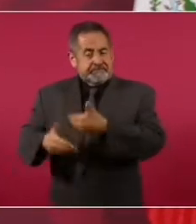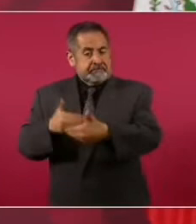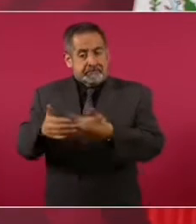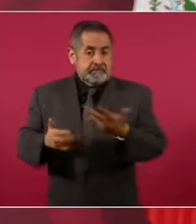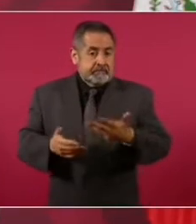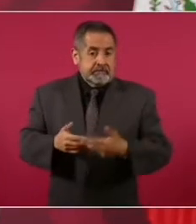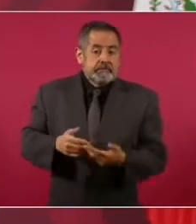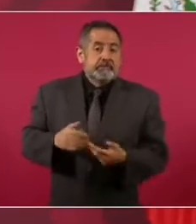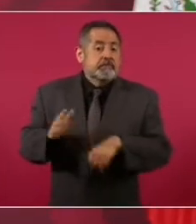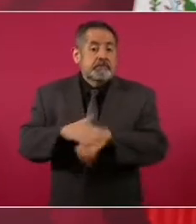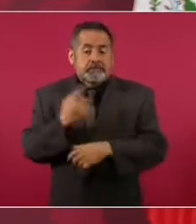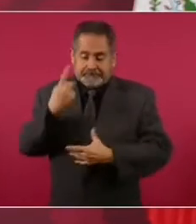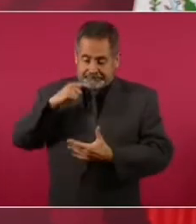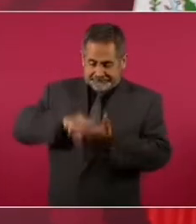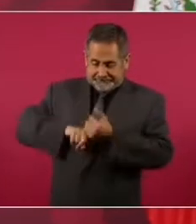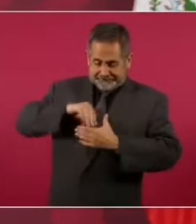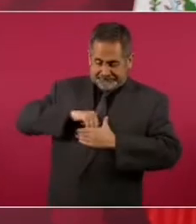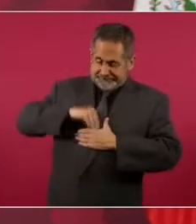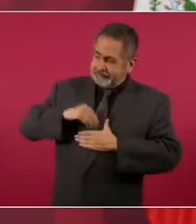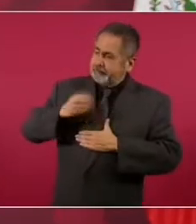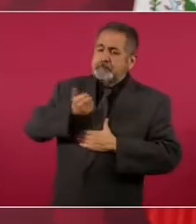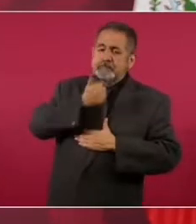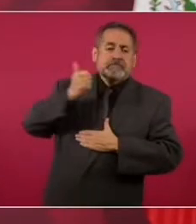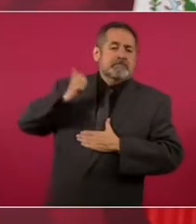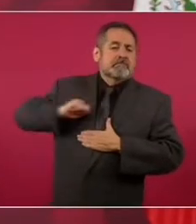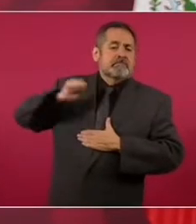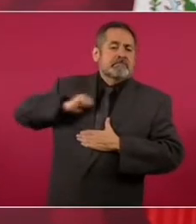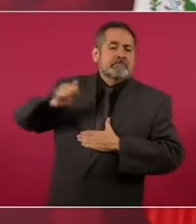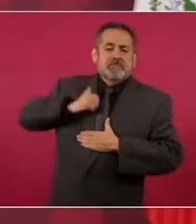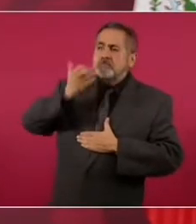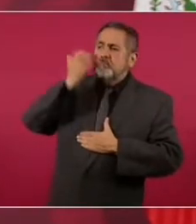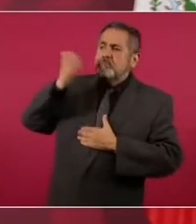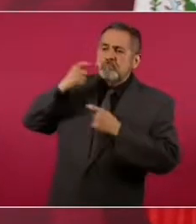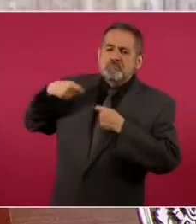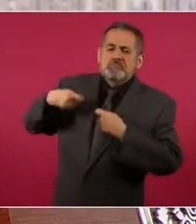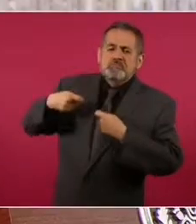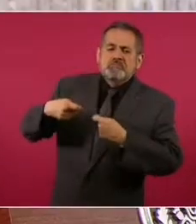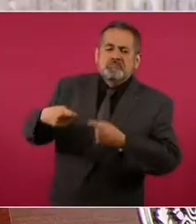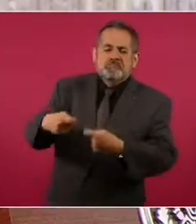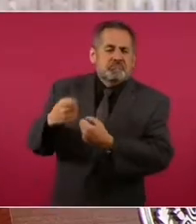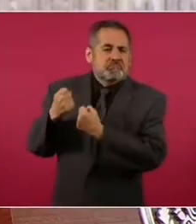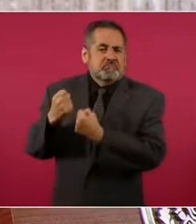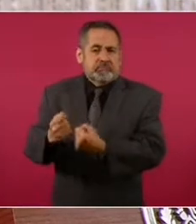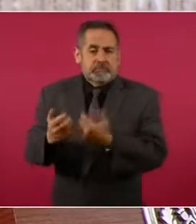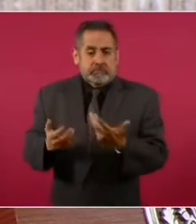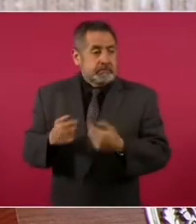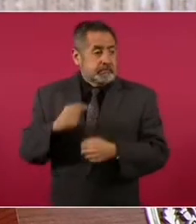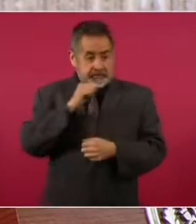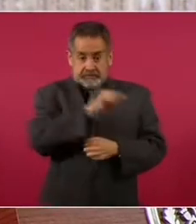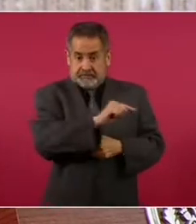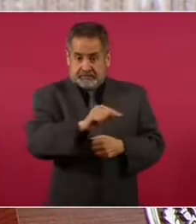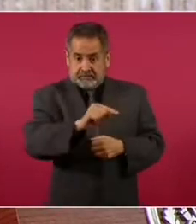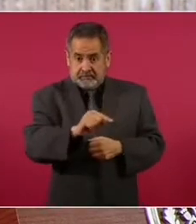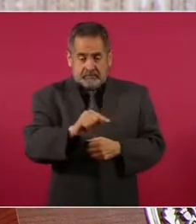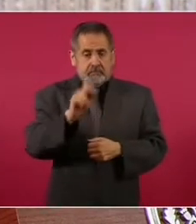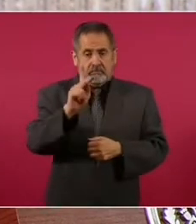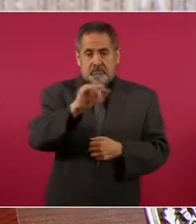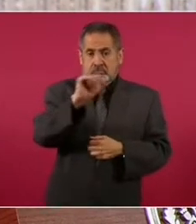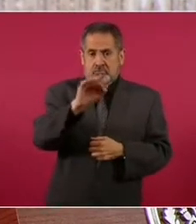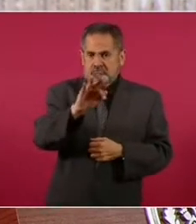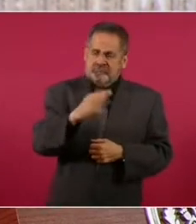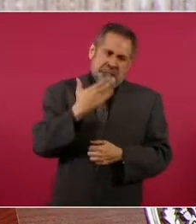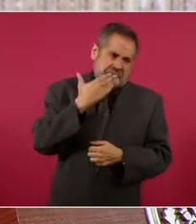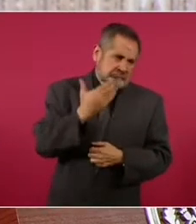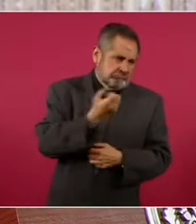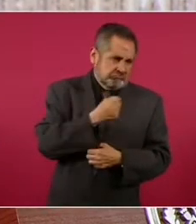por nuestras culturas. Entonces, sí hay gente muy buena en